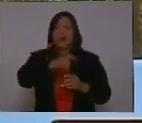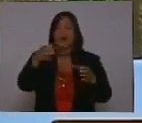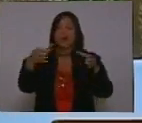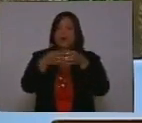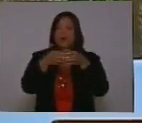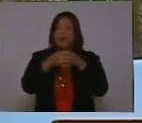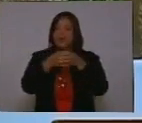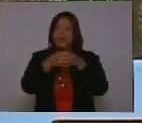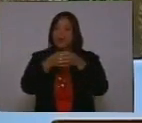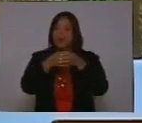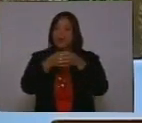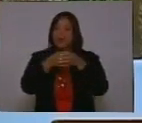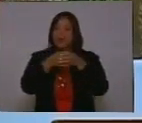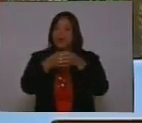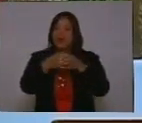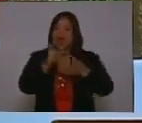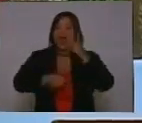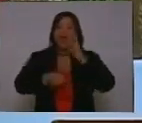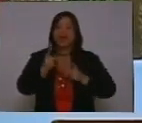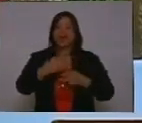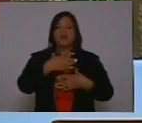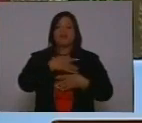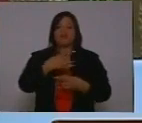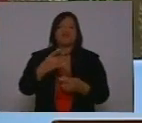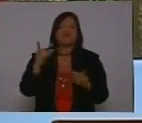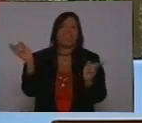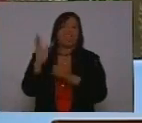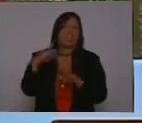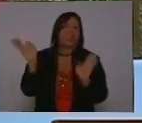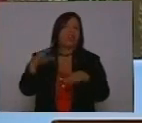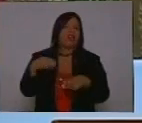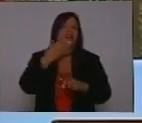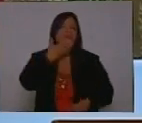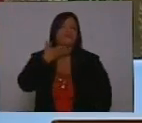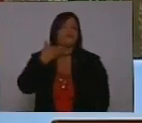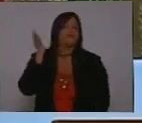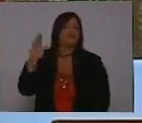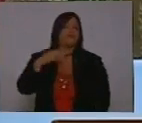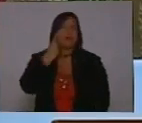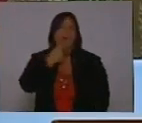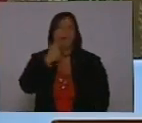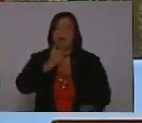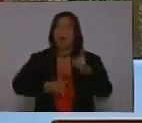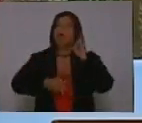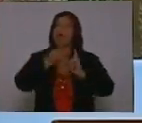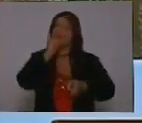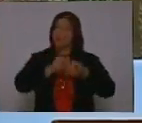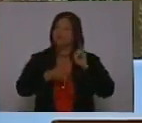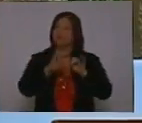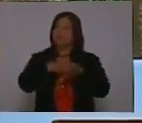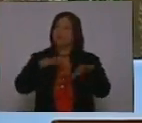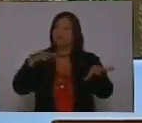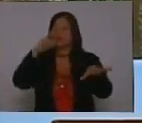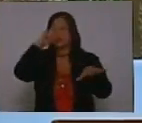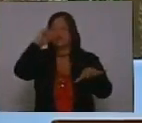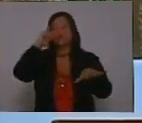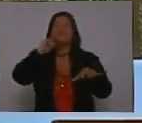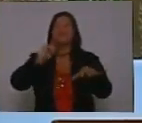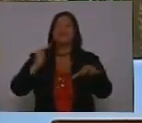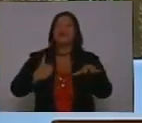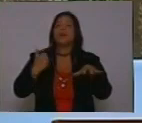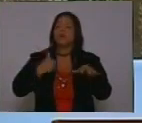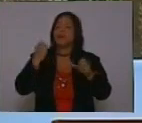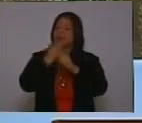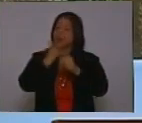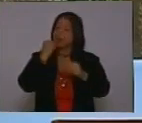sector más desinteresado en la política. Para nadie es un secreto esto. De allí el